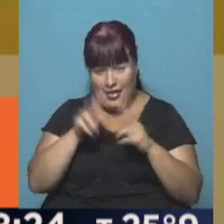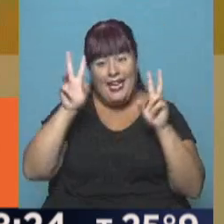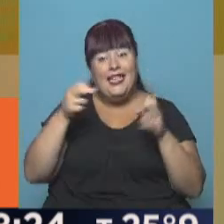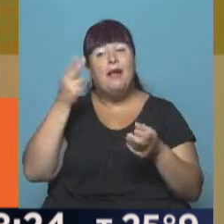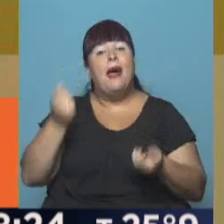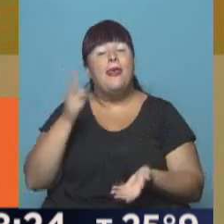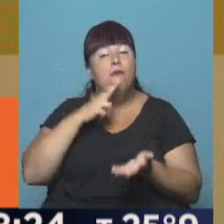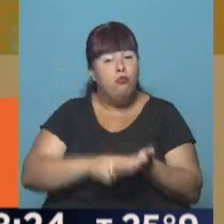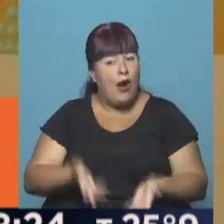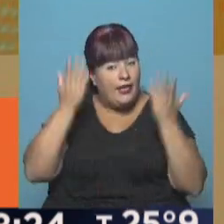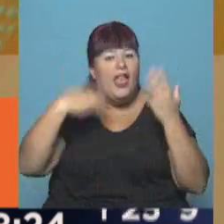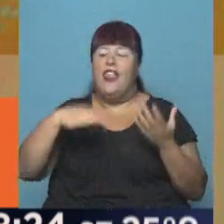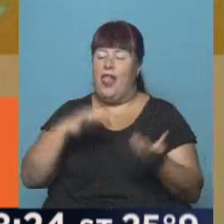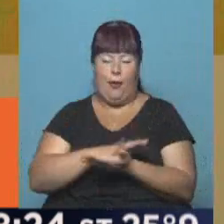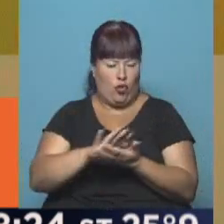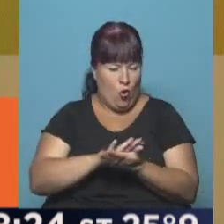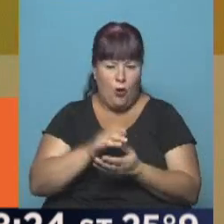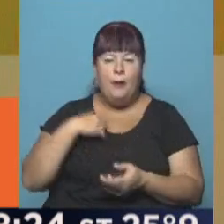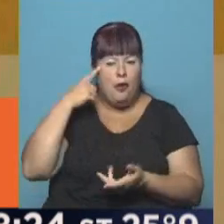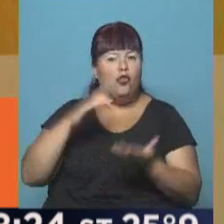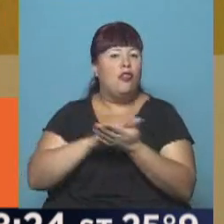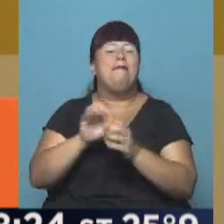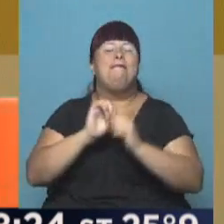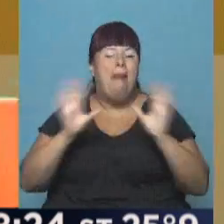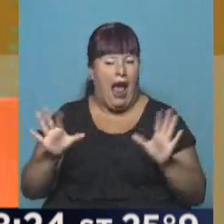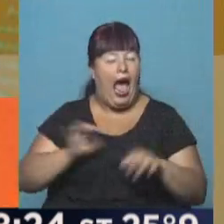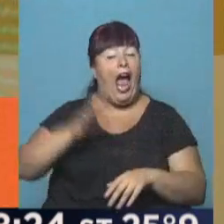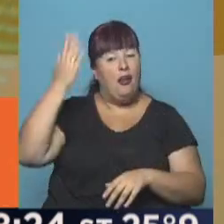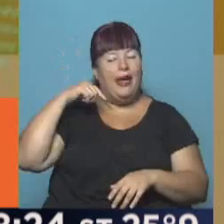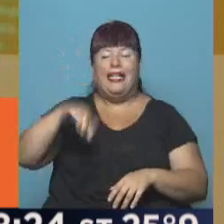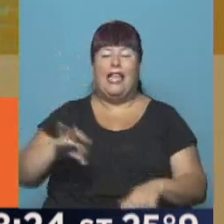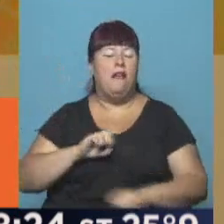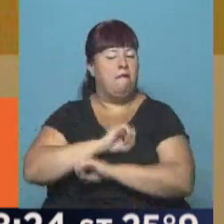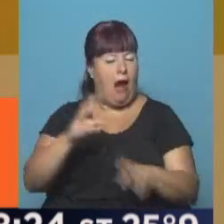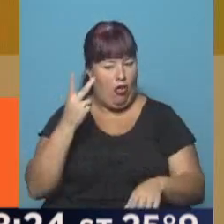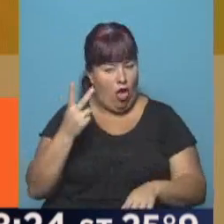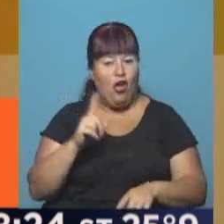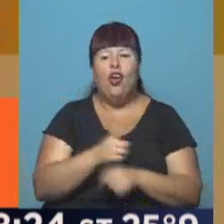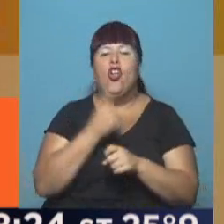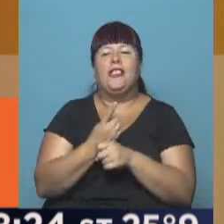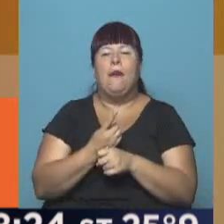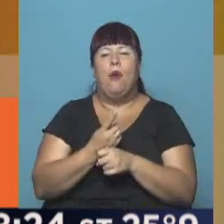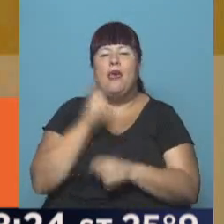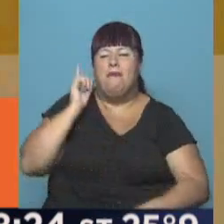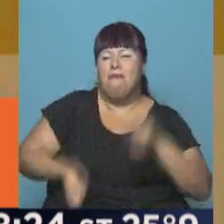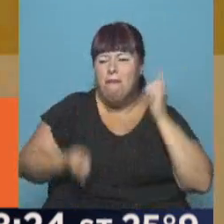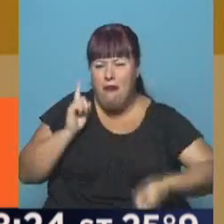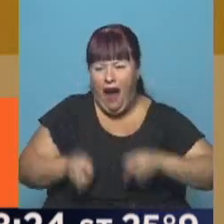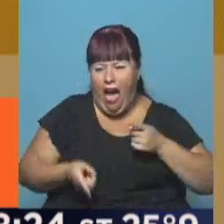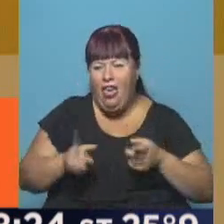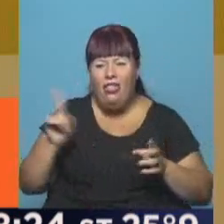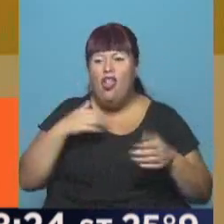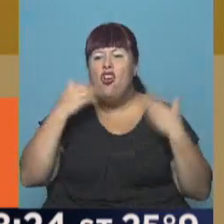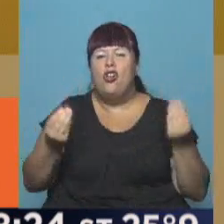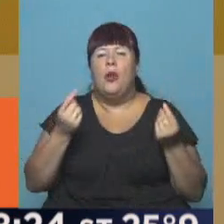tarifa me parece que es un tema que había que resolver, me parece que lo resolvieron mal, tanto el año pasado como este año. No se puede tomar decisiones ajenos